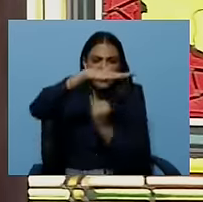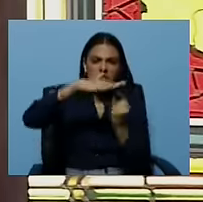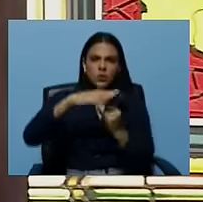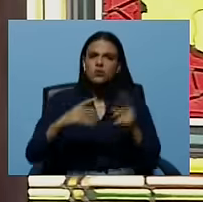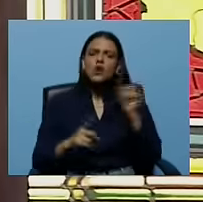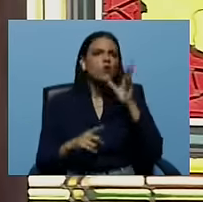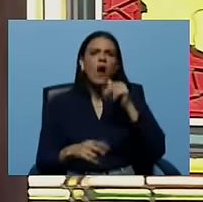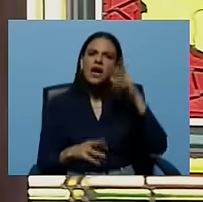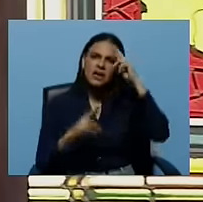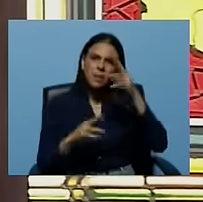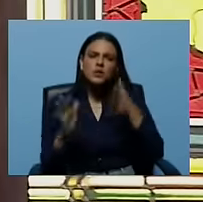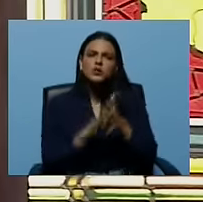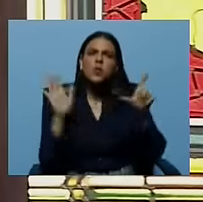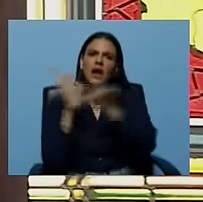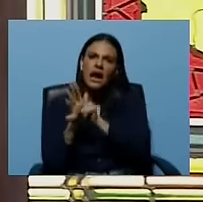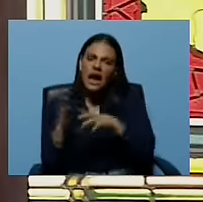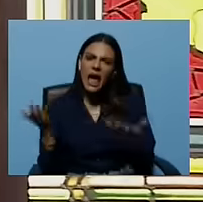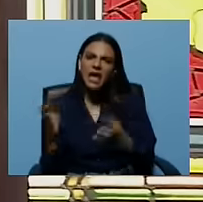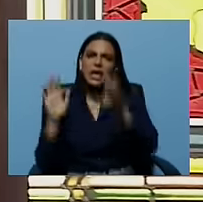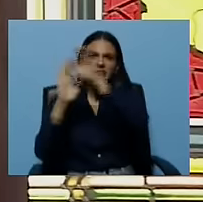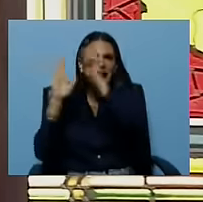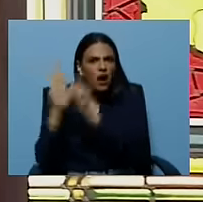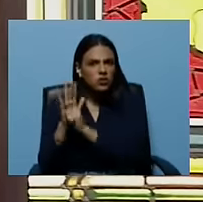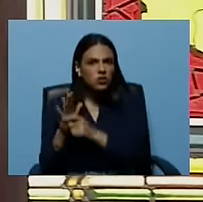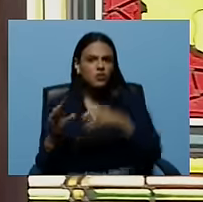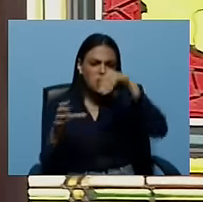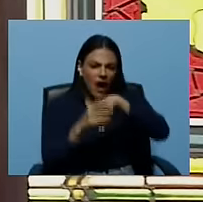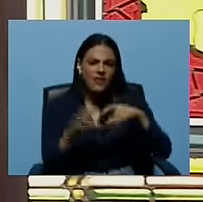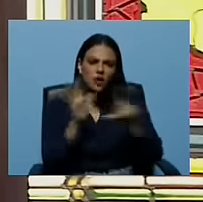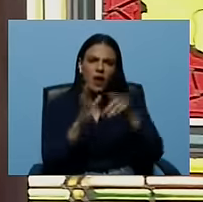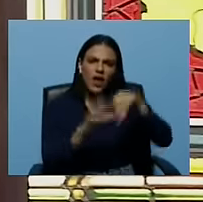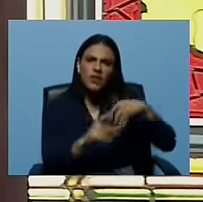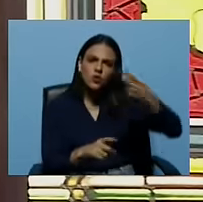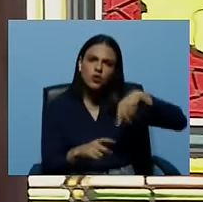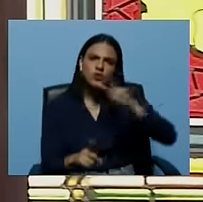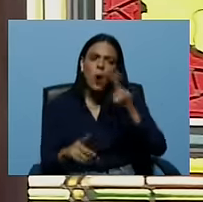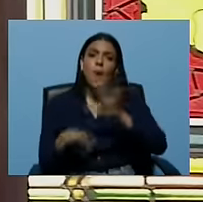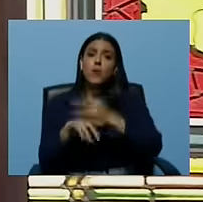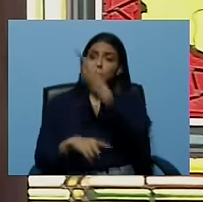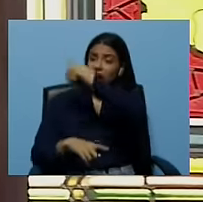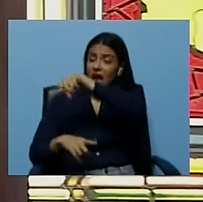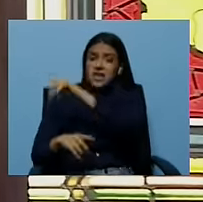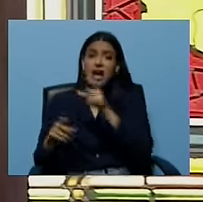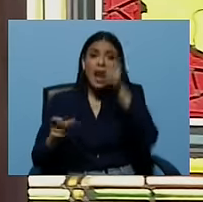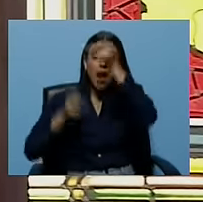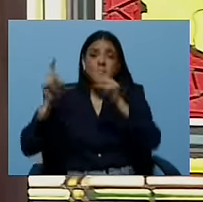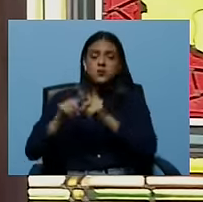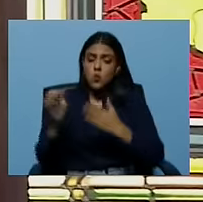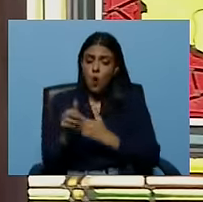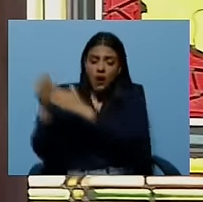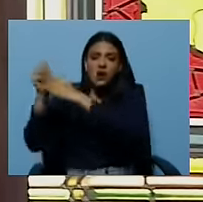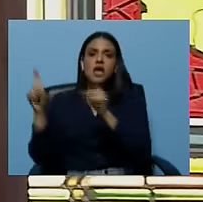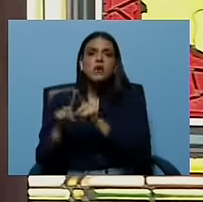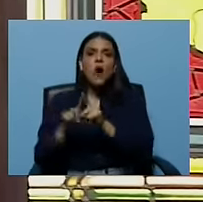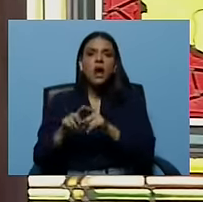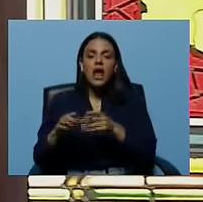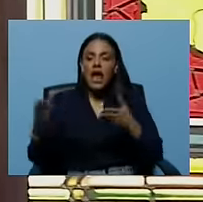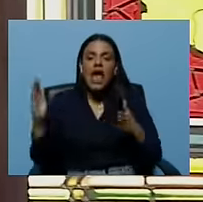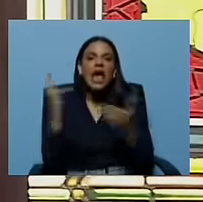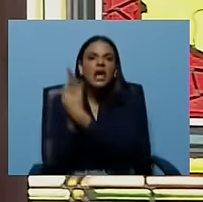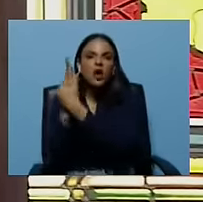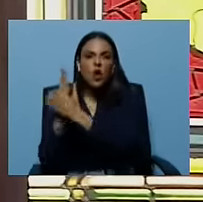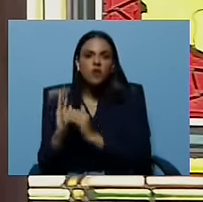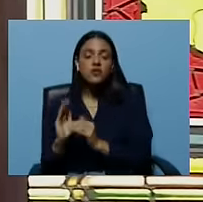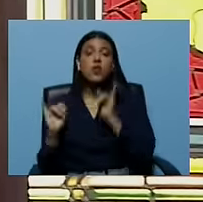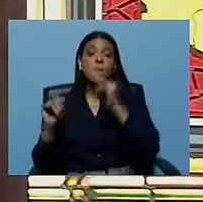leyes. Porque esta persona que encabeza el golpe de Estado desde una cueva escondido, Edmundo